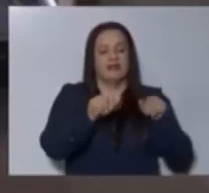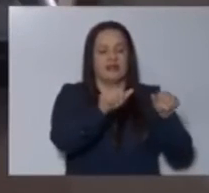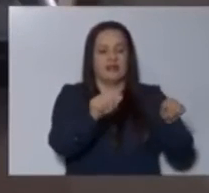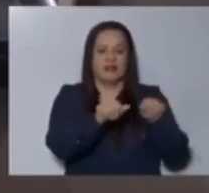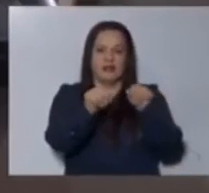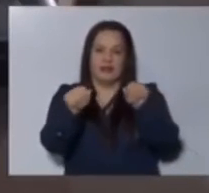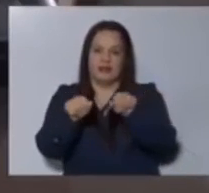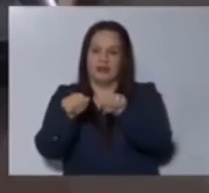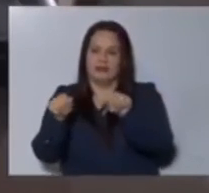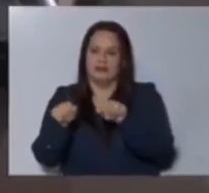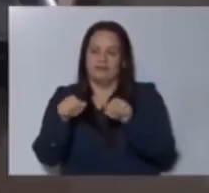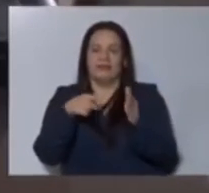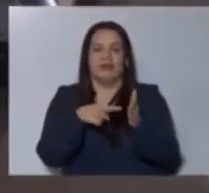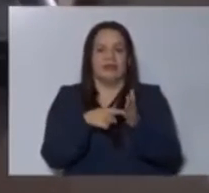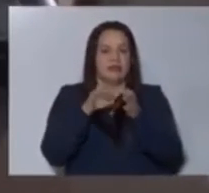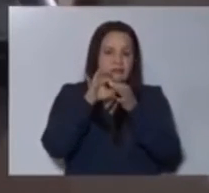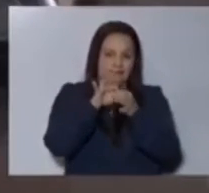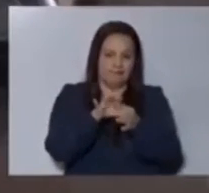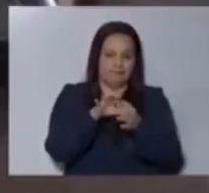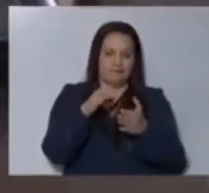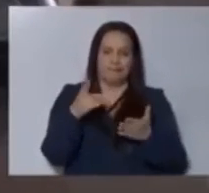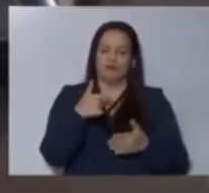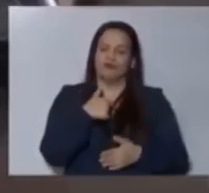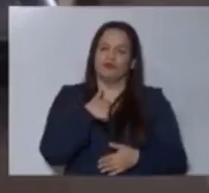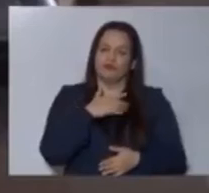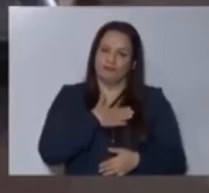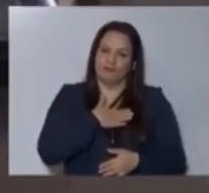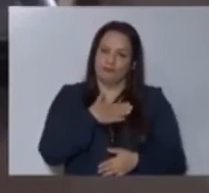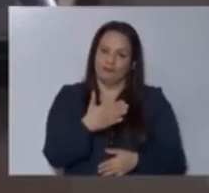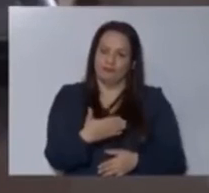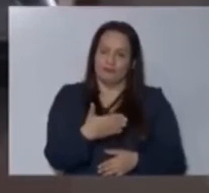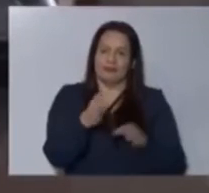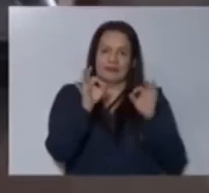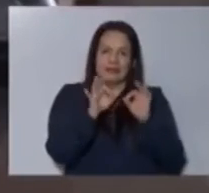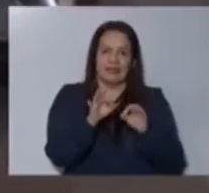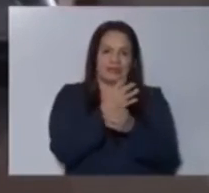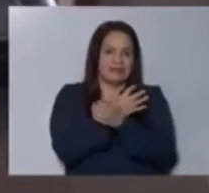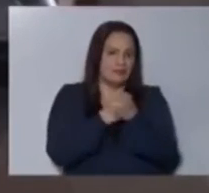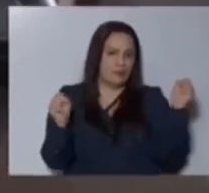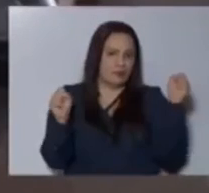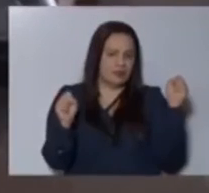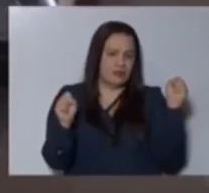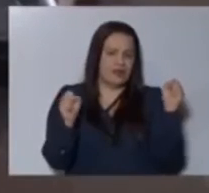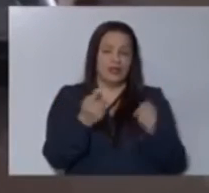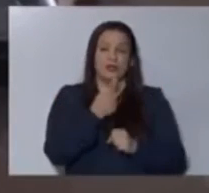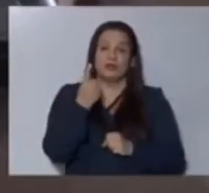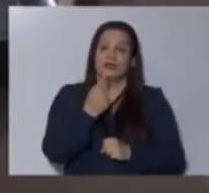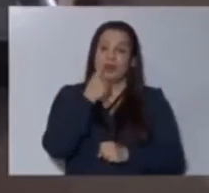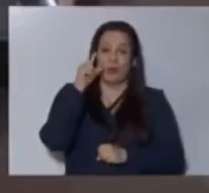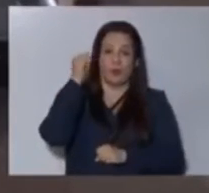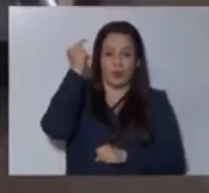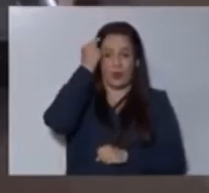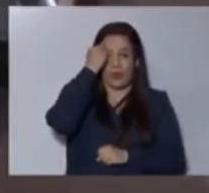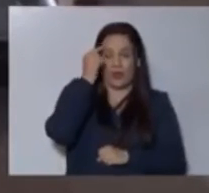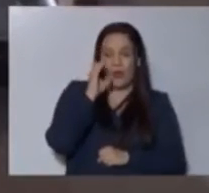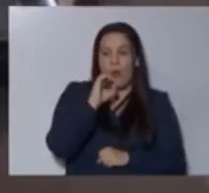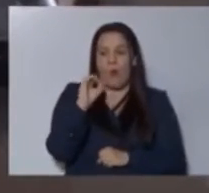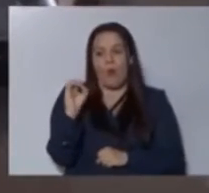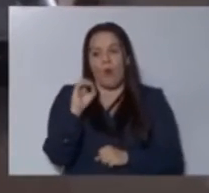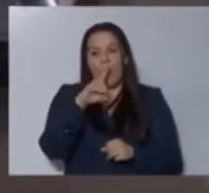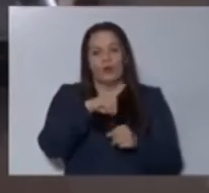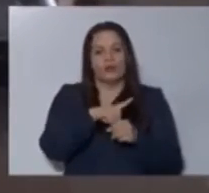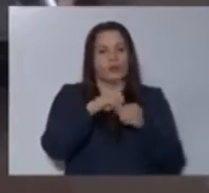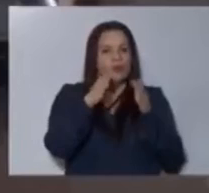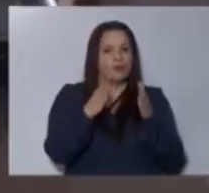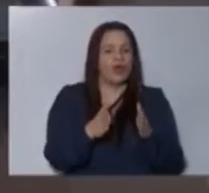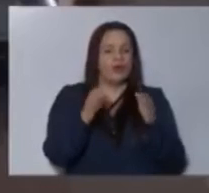En este sentido, me pongo a las órdenes. Es imposible que solo el gobierno o que solo los